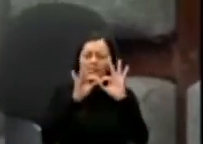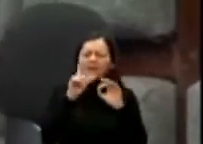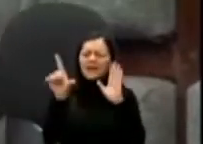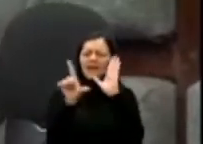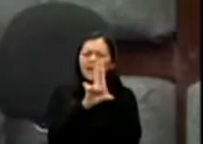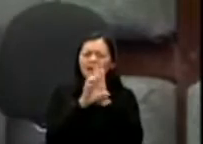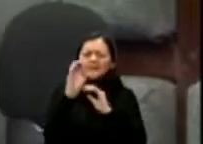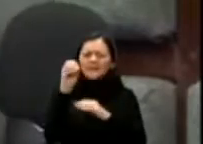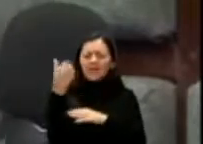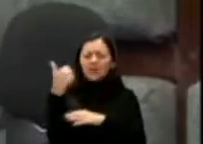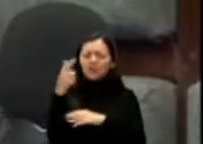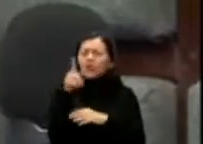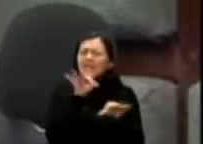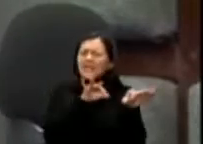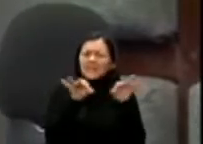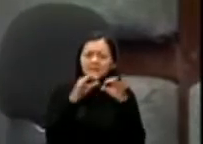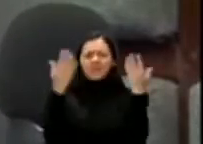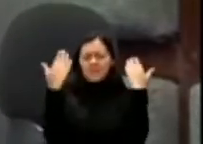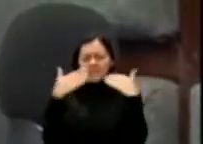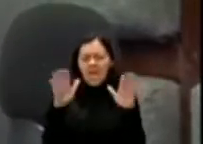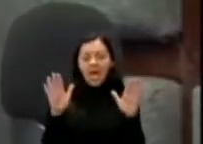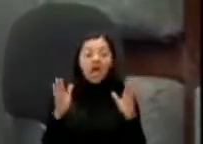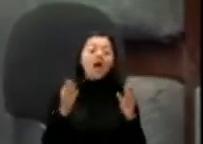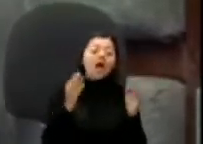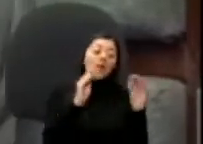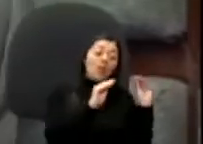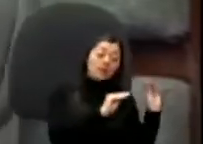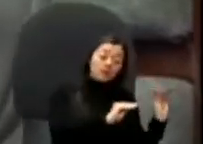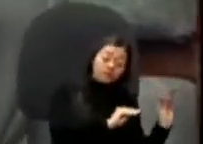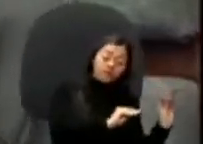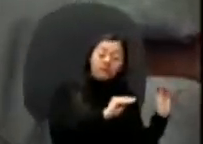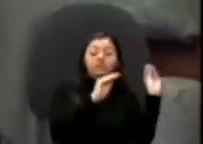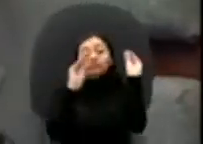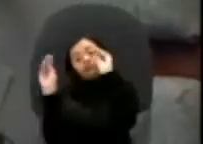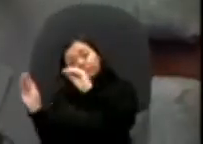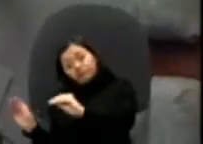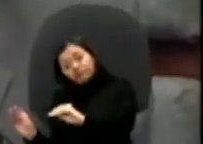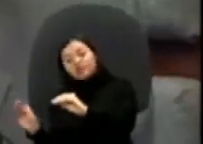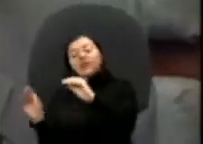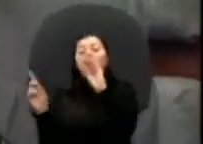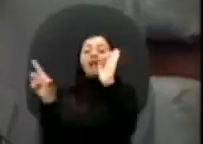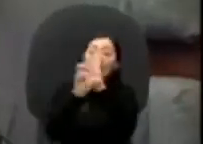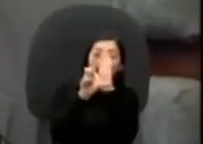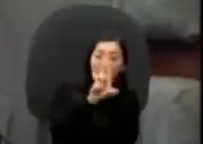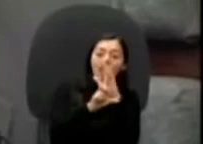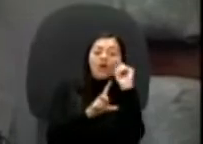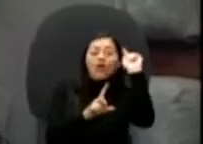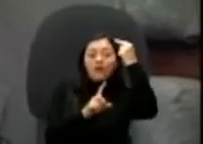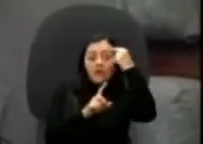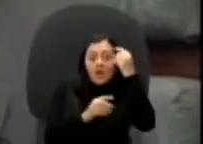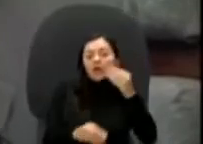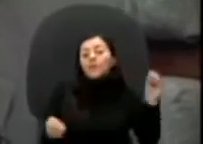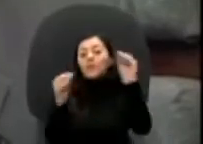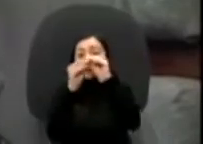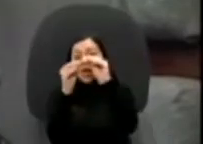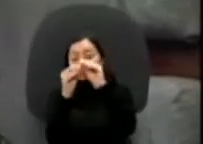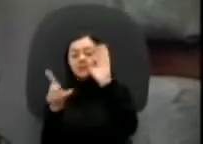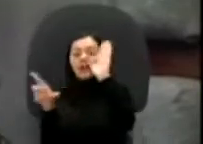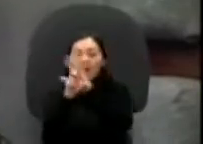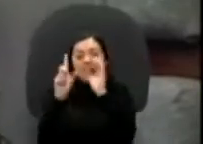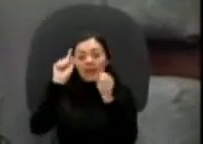todo ha sido muy explícito pasar de una política de gobierno a una política de estado a través de la implementación de políticas públicas